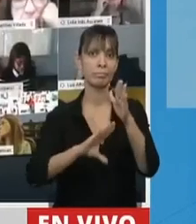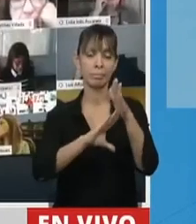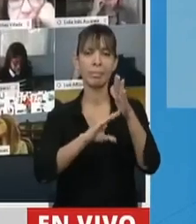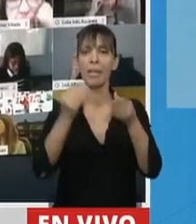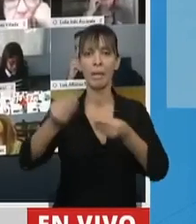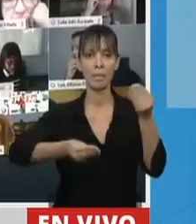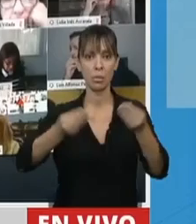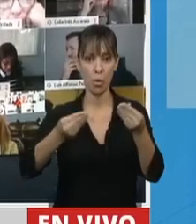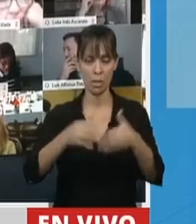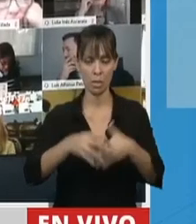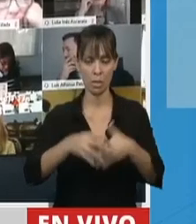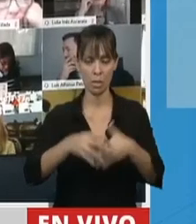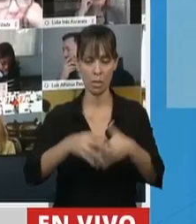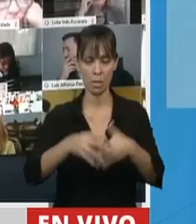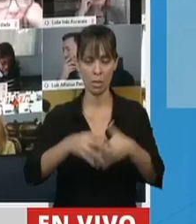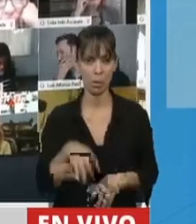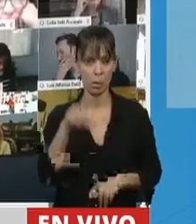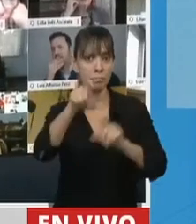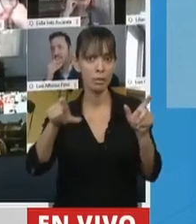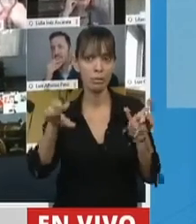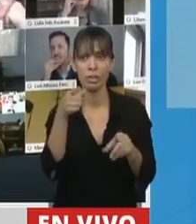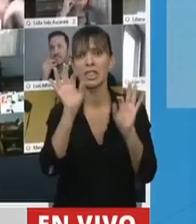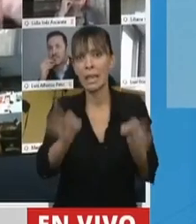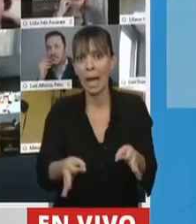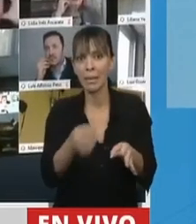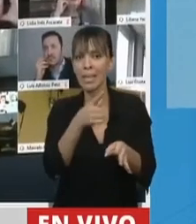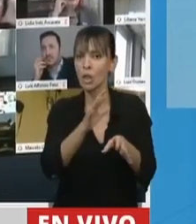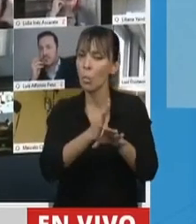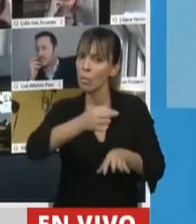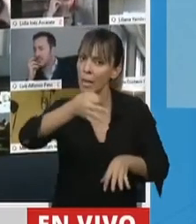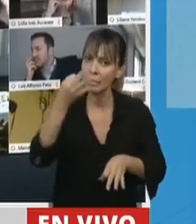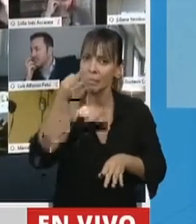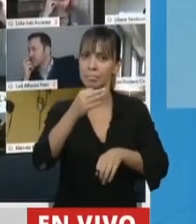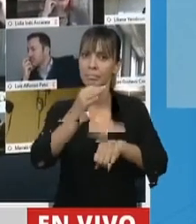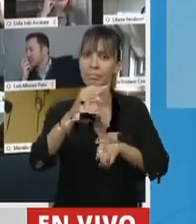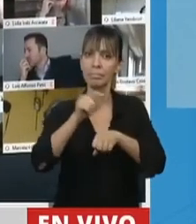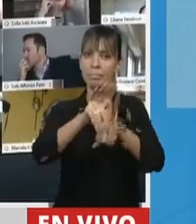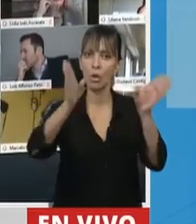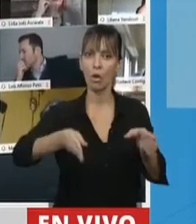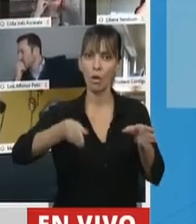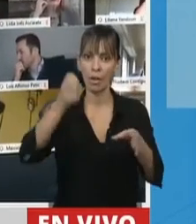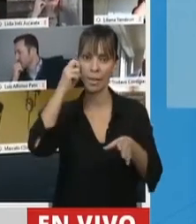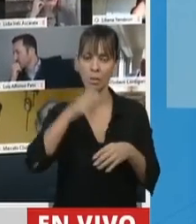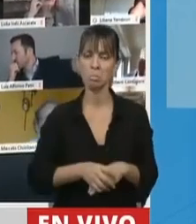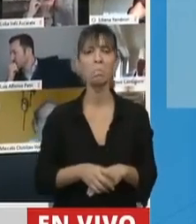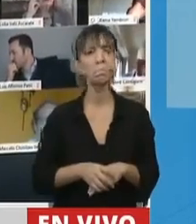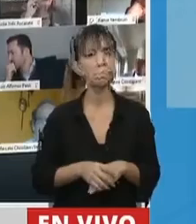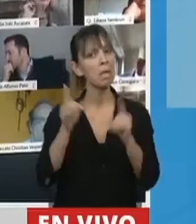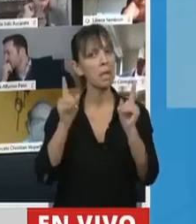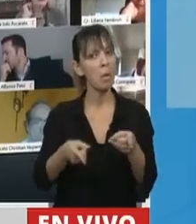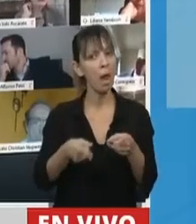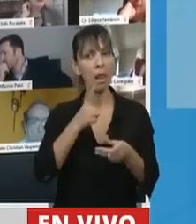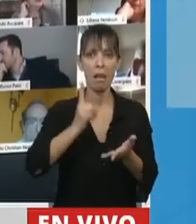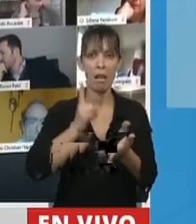ley de presupuesto, que nadie puede dudar que es una atribución exclusiva del Congreso de la Nación. Sin embargo,